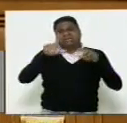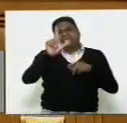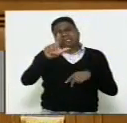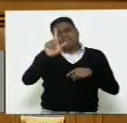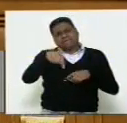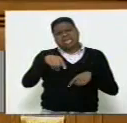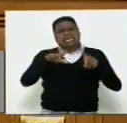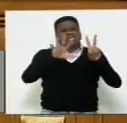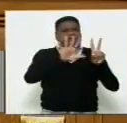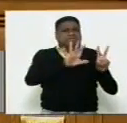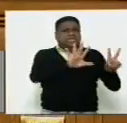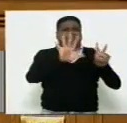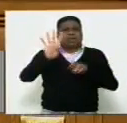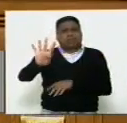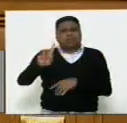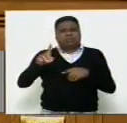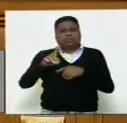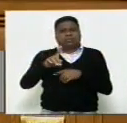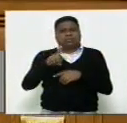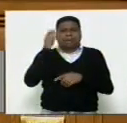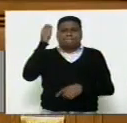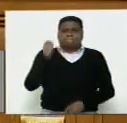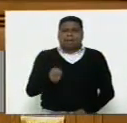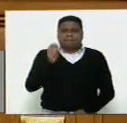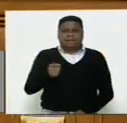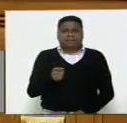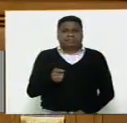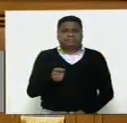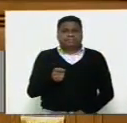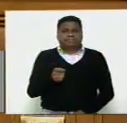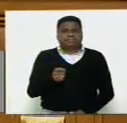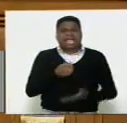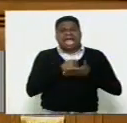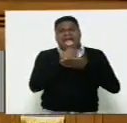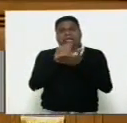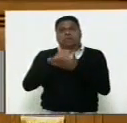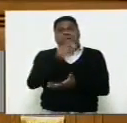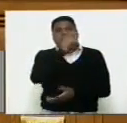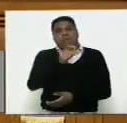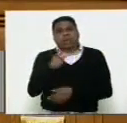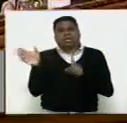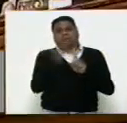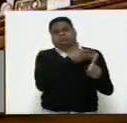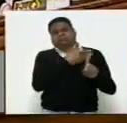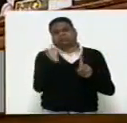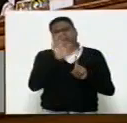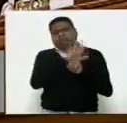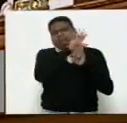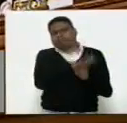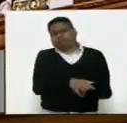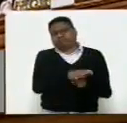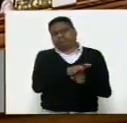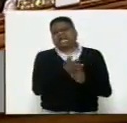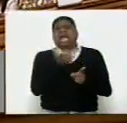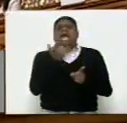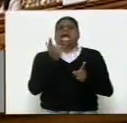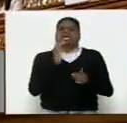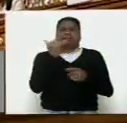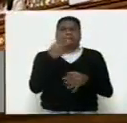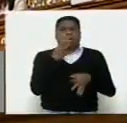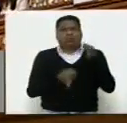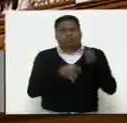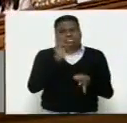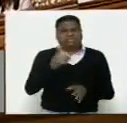materia de protección a mujeres víctimas de violencia. Una Comisión Nacional en el Poder Judicial, una Comisión Nacional de Justicia de